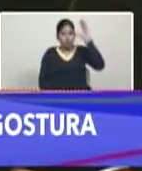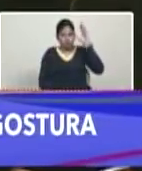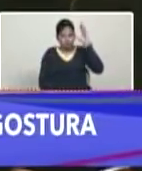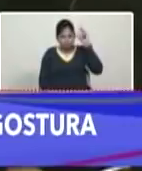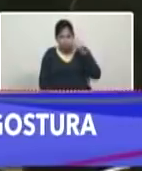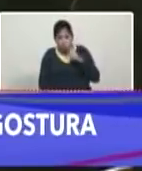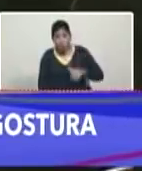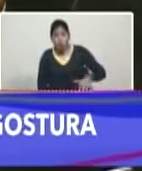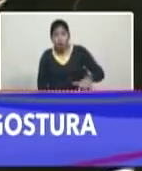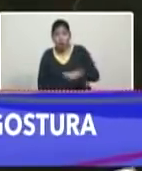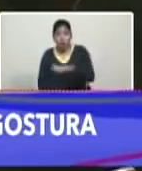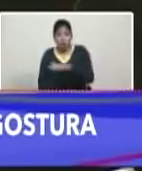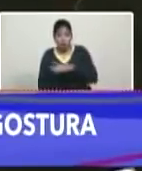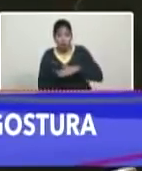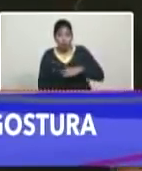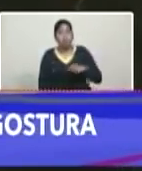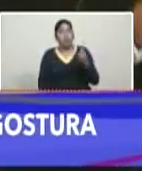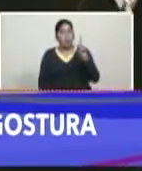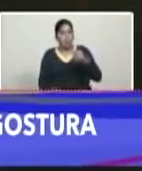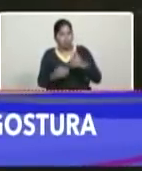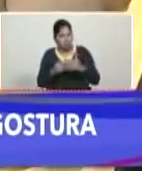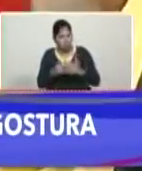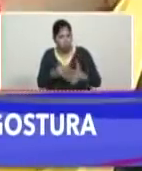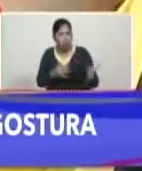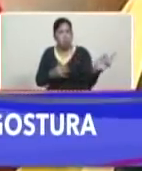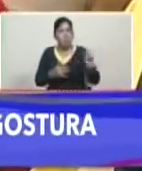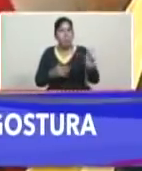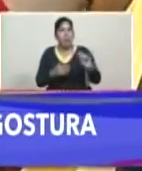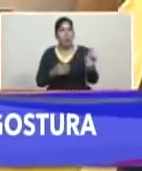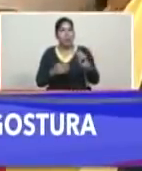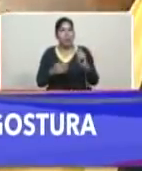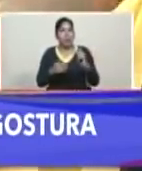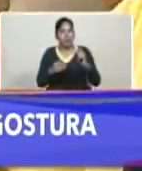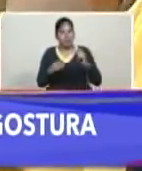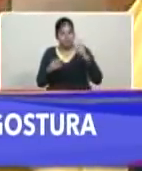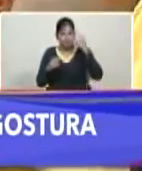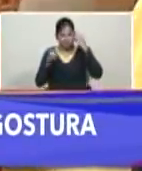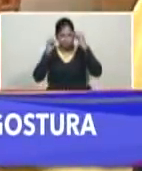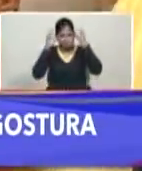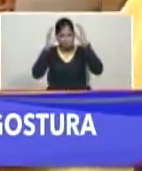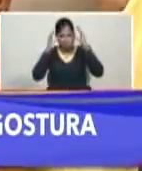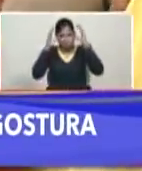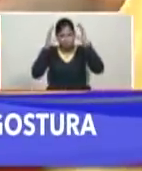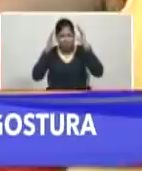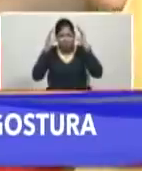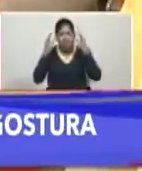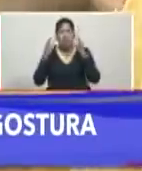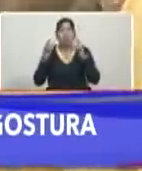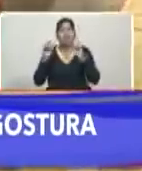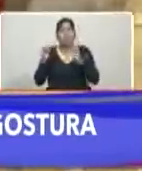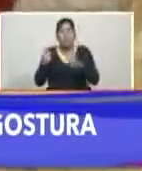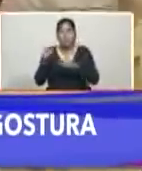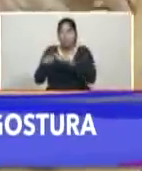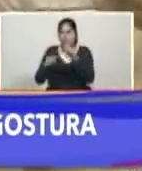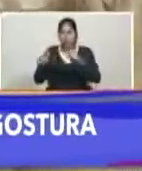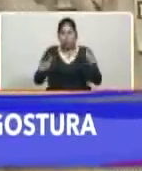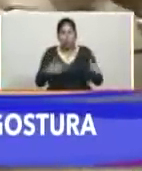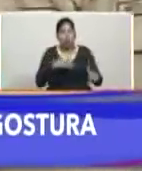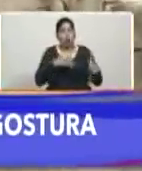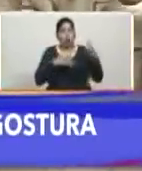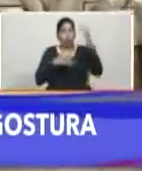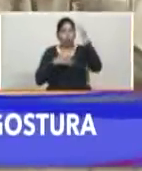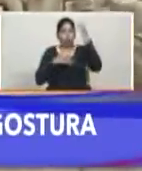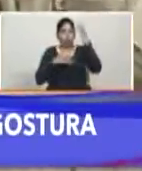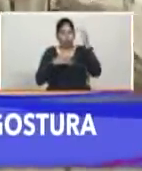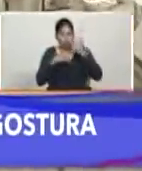va a despertar en los meses por venir una conciencia mayor en los venezolanos y en las venezolanas para defender nuestro